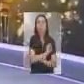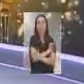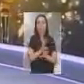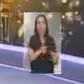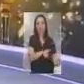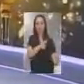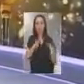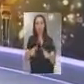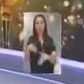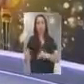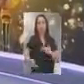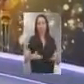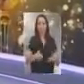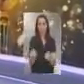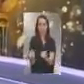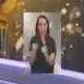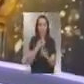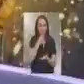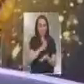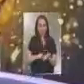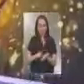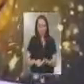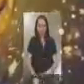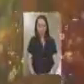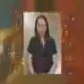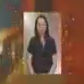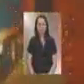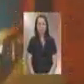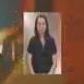preparadas. Francisca Aldunate le va a contar algunos datos.